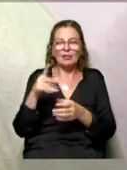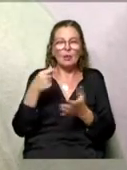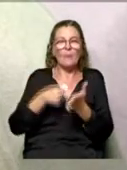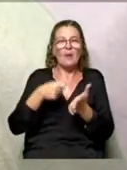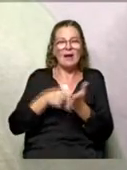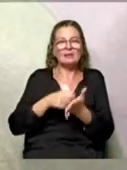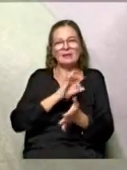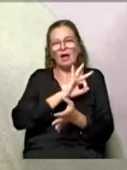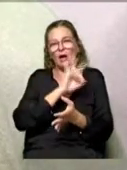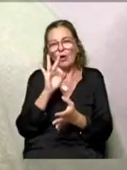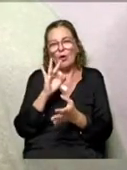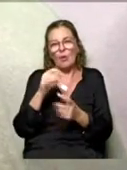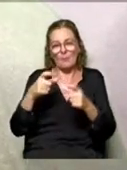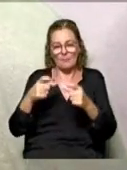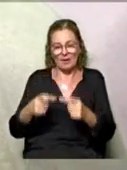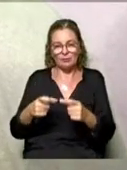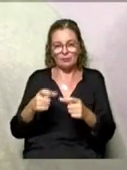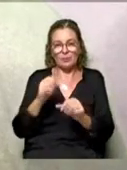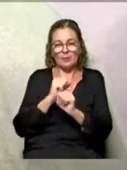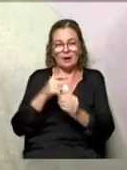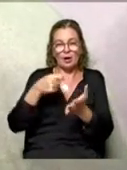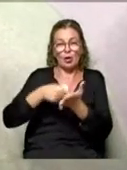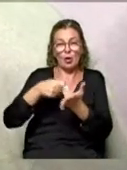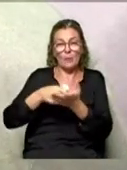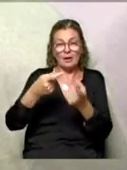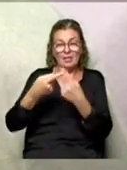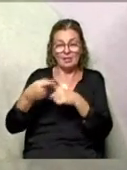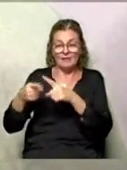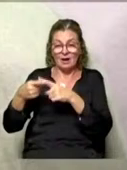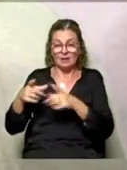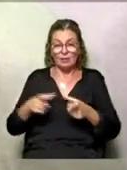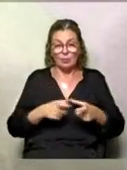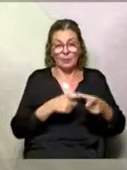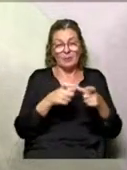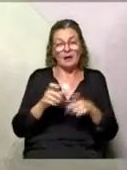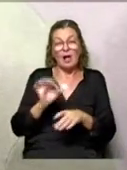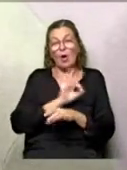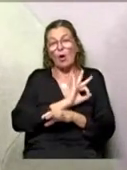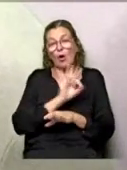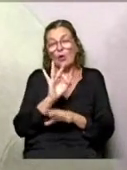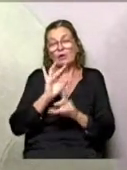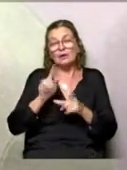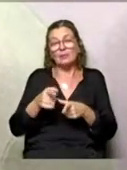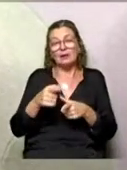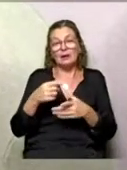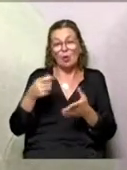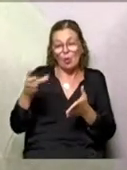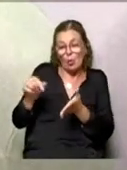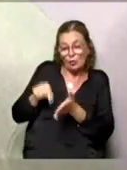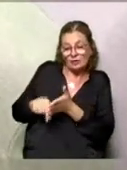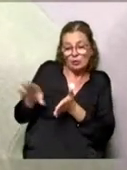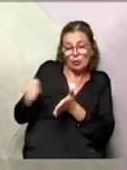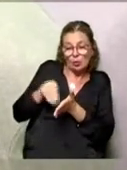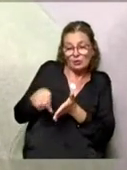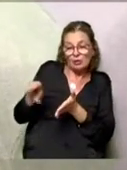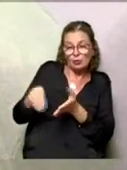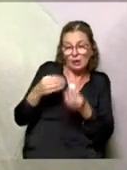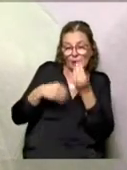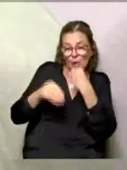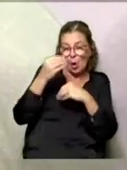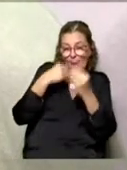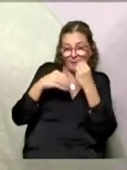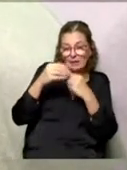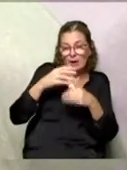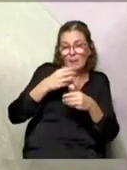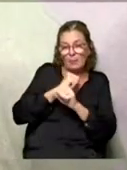enviando voucher para poder hacer compras en diferentes supermercados, o también haciendo colectas de alimentos para poder después